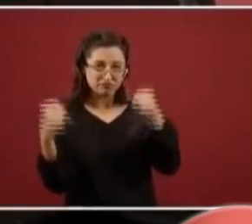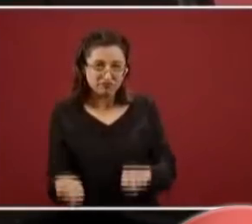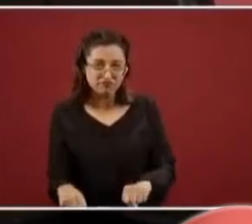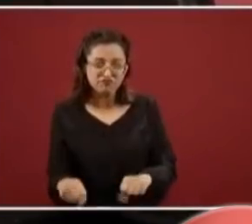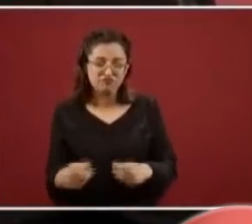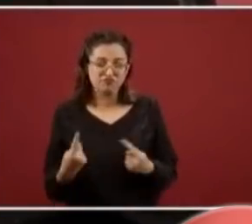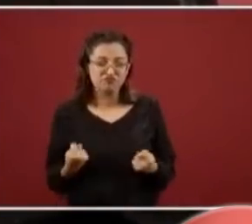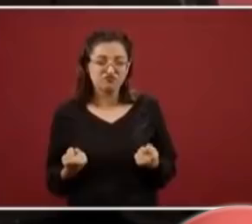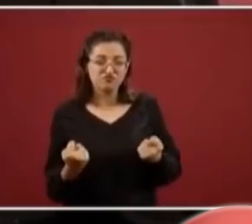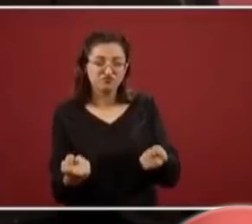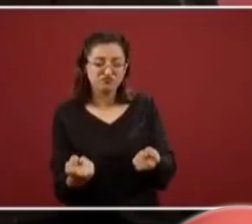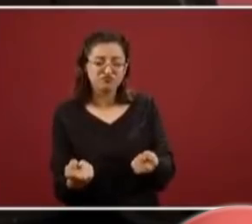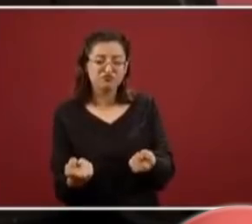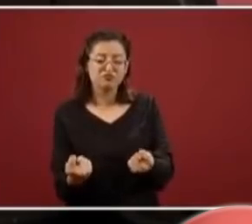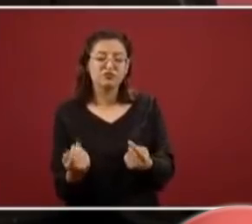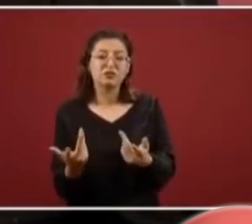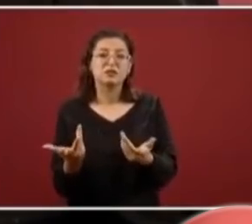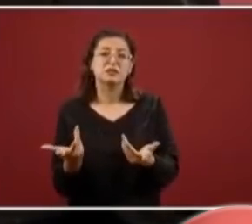autoritarias.